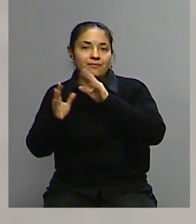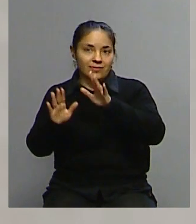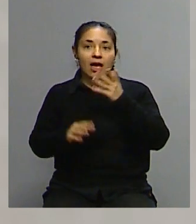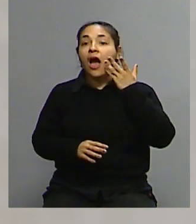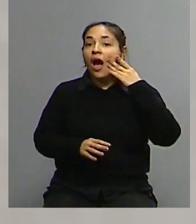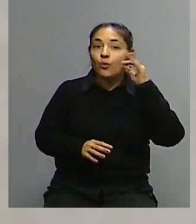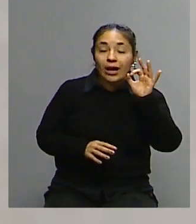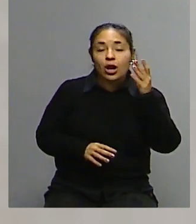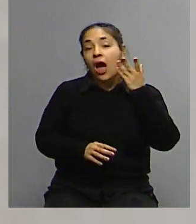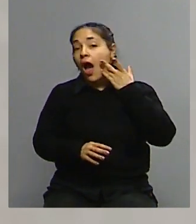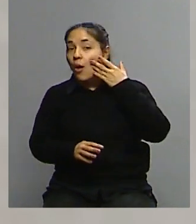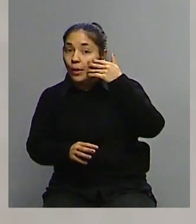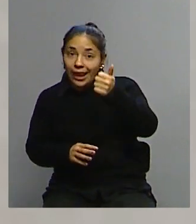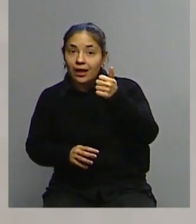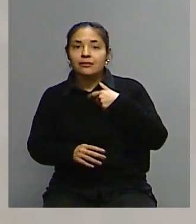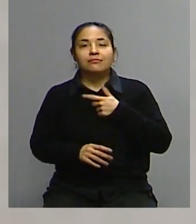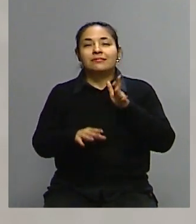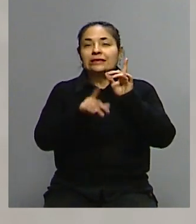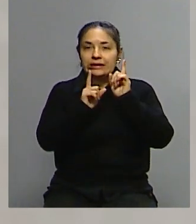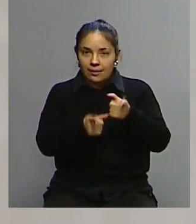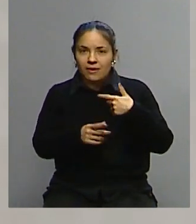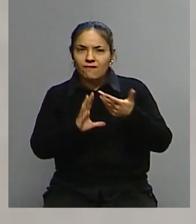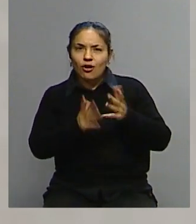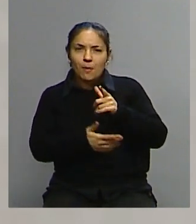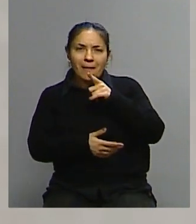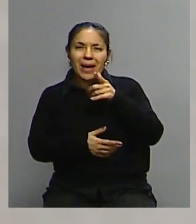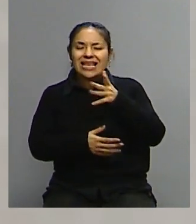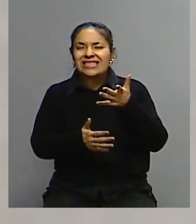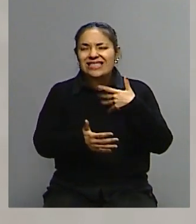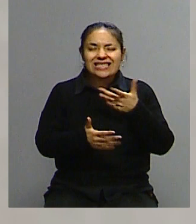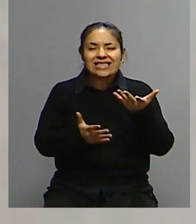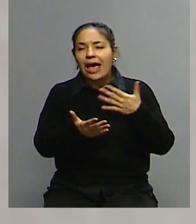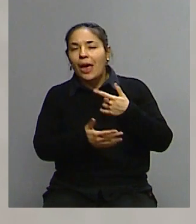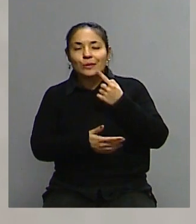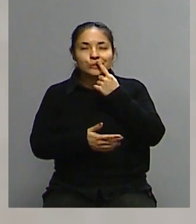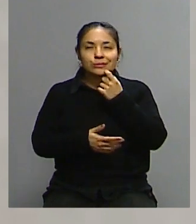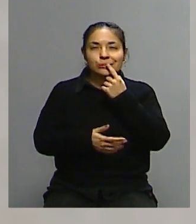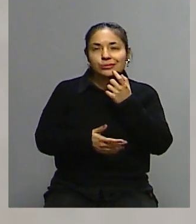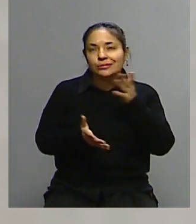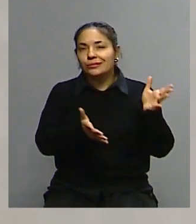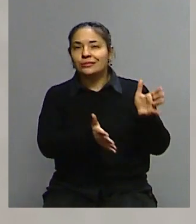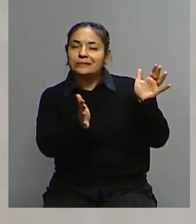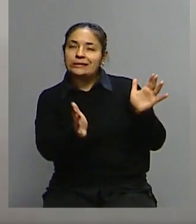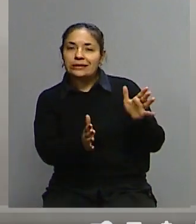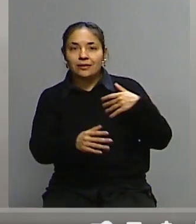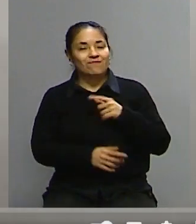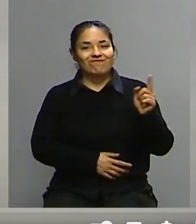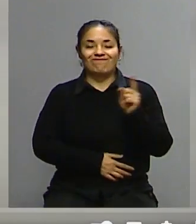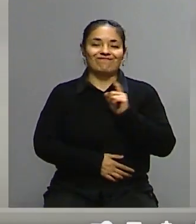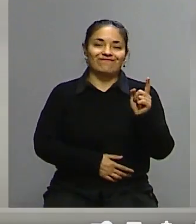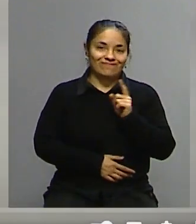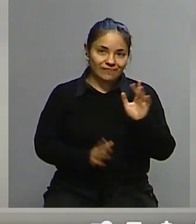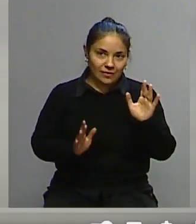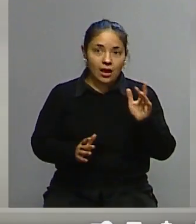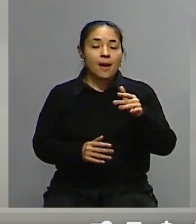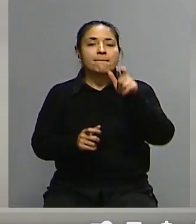o abuelas, también eso va acompañado con un cierto tono infantilizador, de alguna manera. Entonces, bueno, por ahí como persona mayor o como